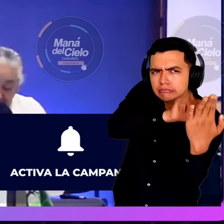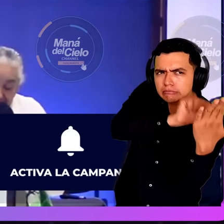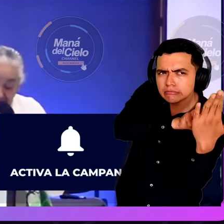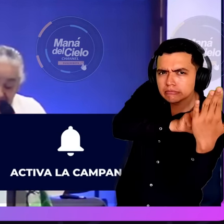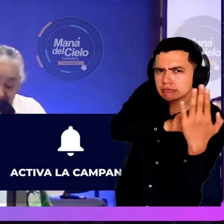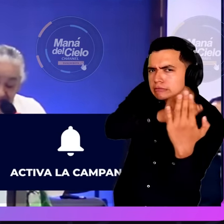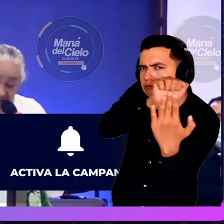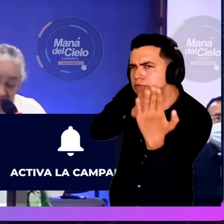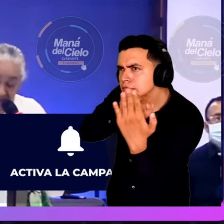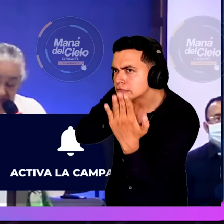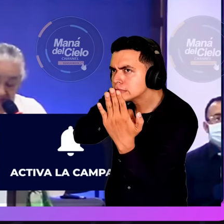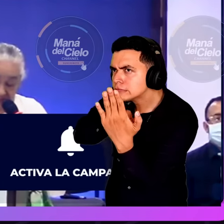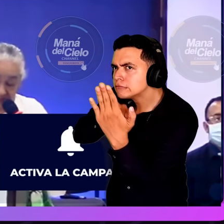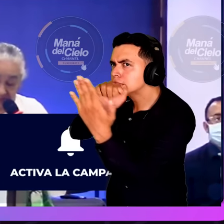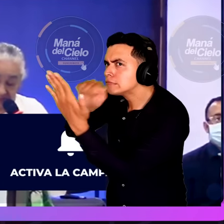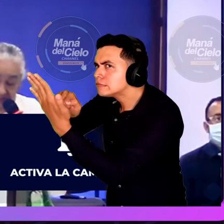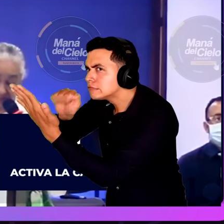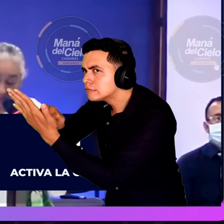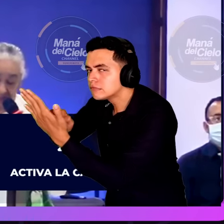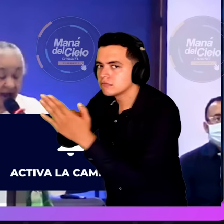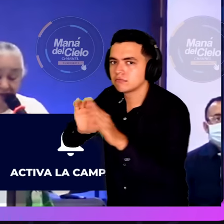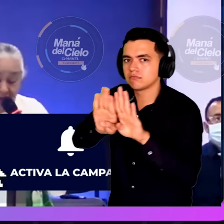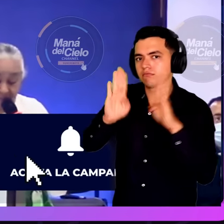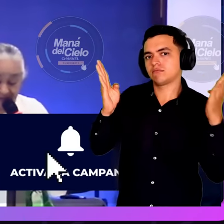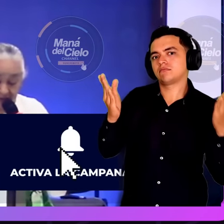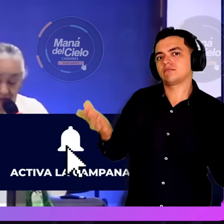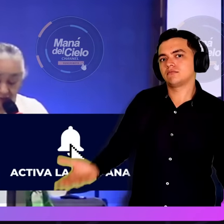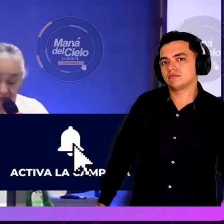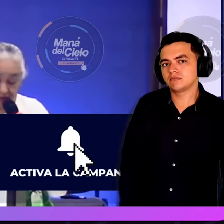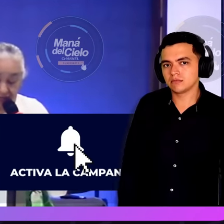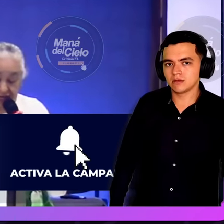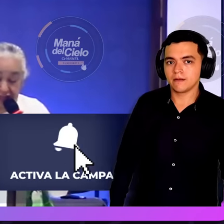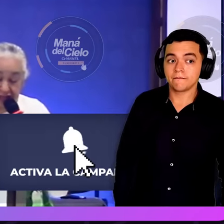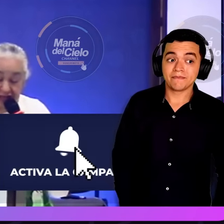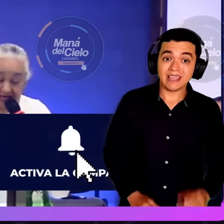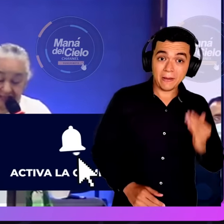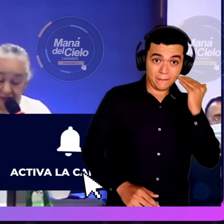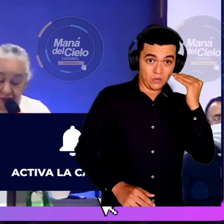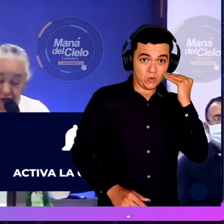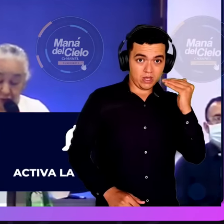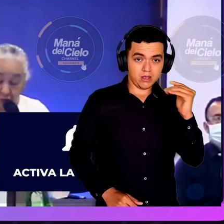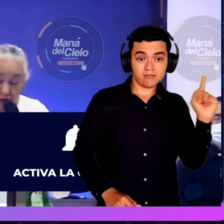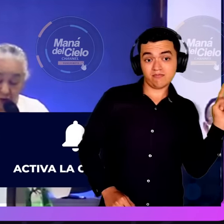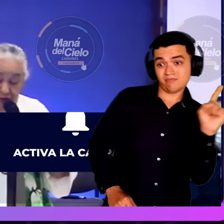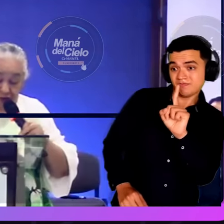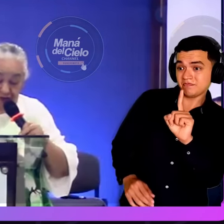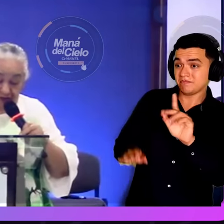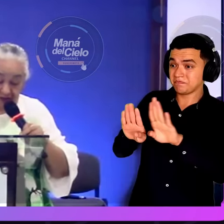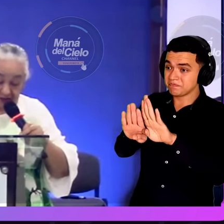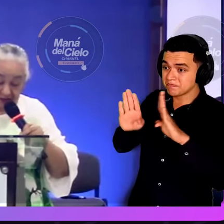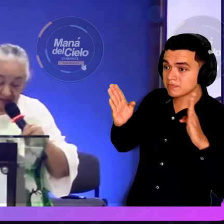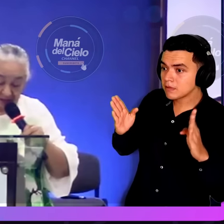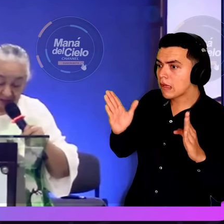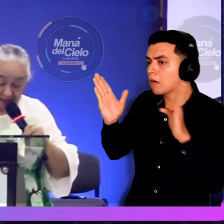Yo había pasado, ya había pasado, y tras su voz se